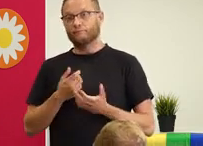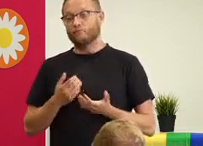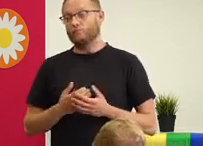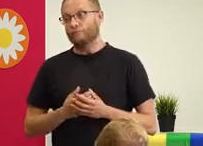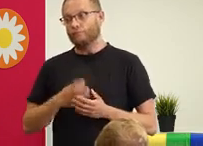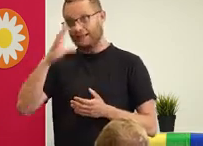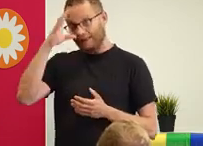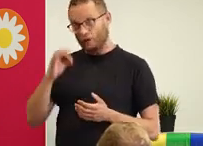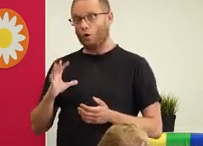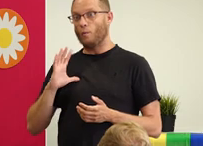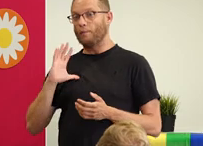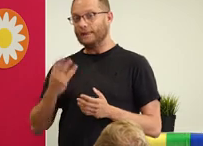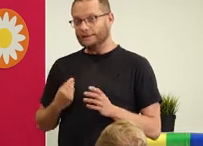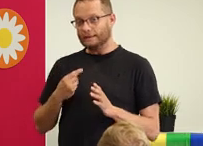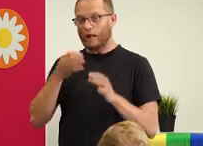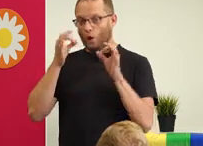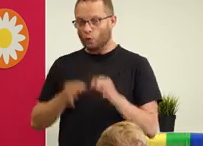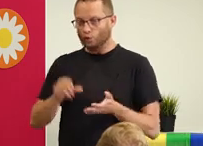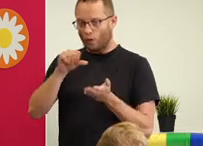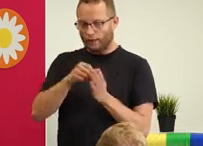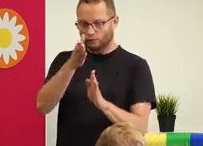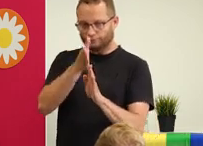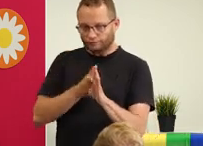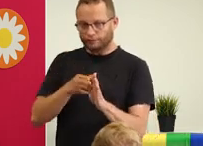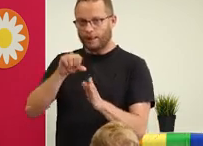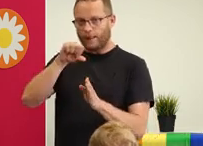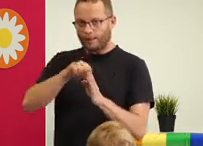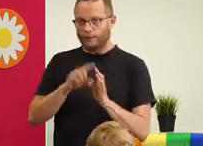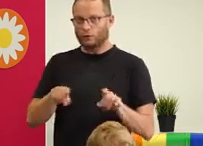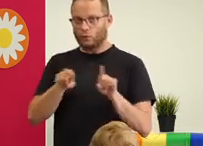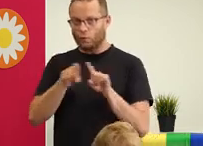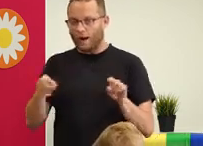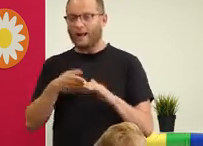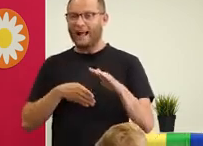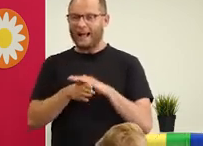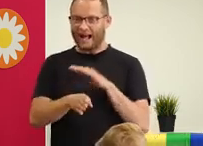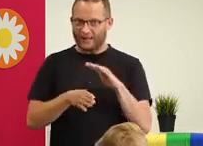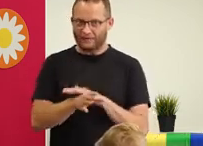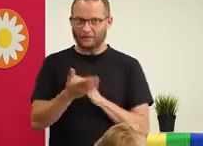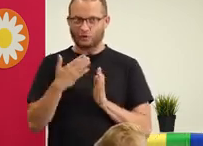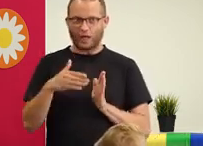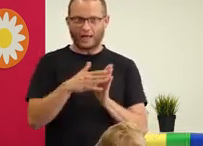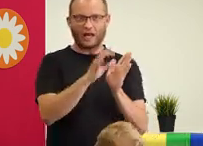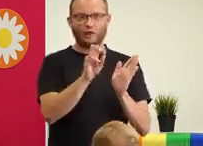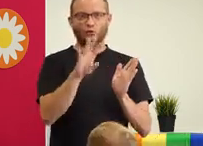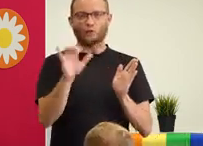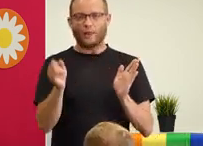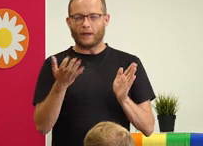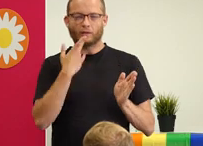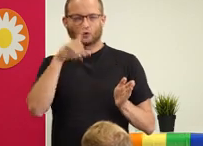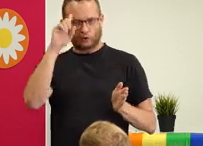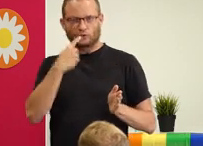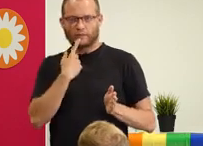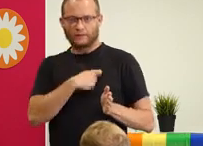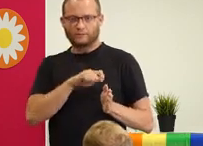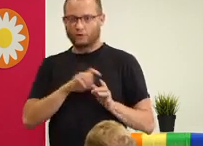que Palestina está justo en el centro, ¿no? En este centro, el cual queda el acceso al Canal Suez. No sé cómo se dice en español,